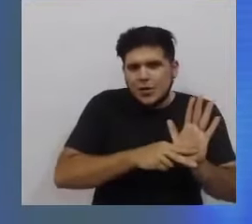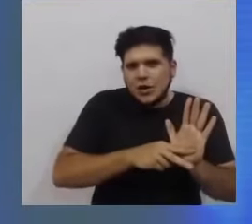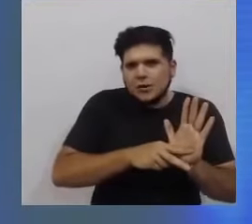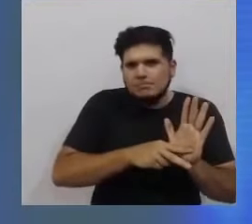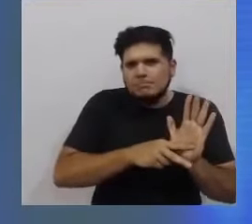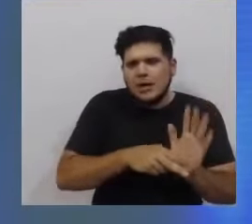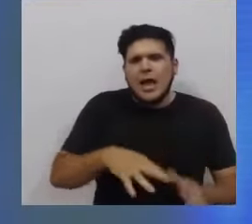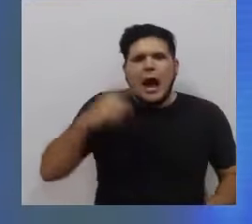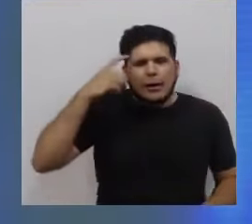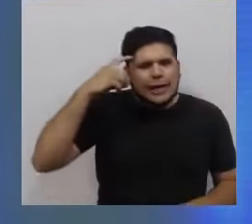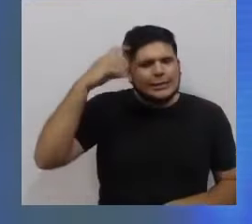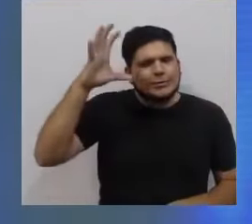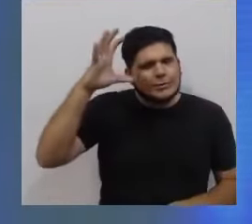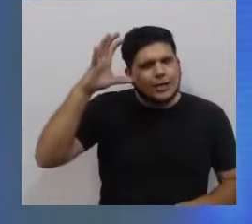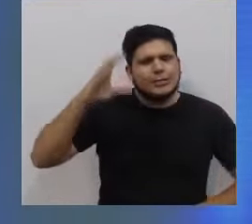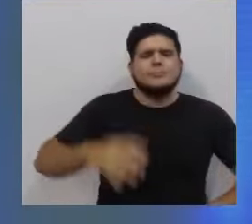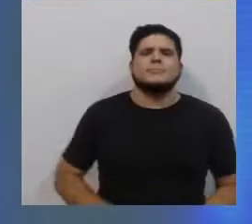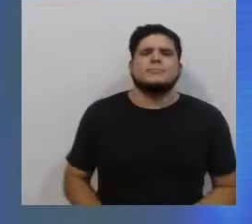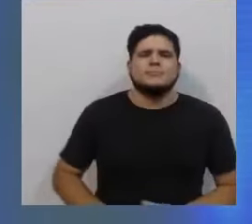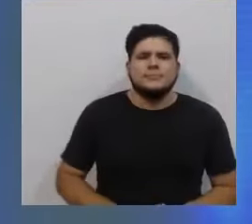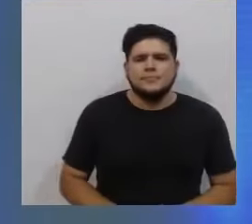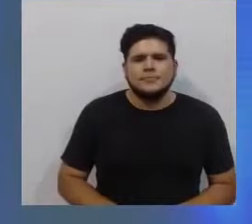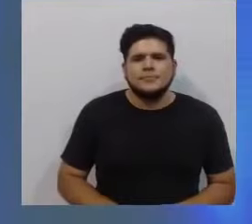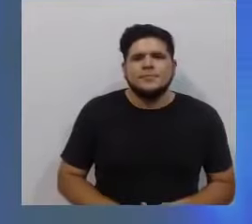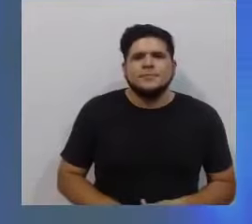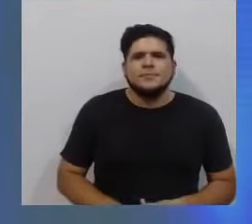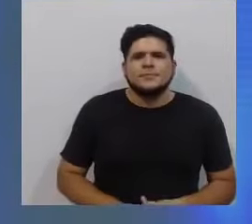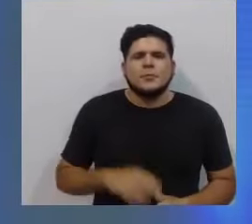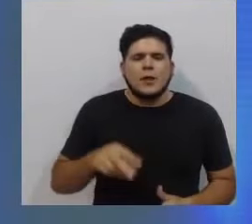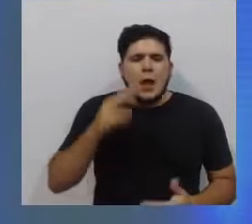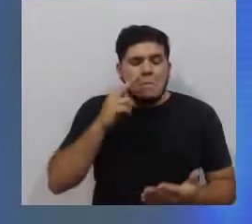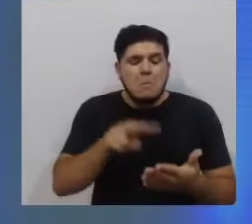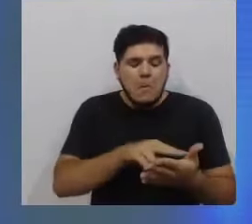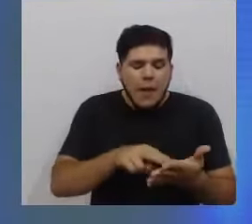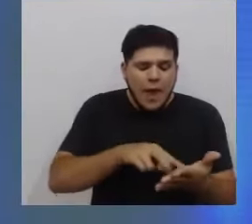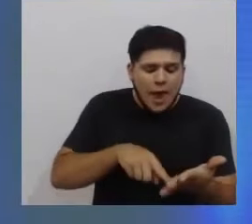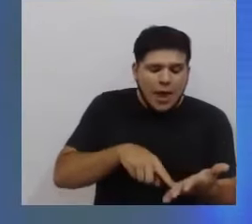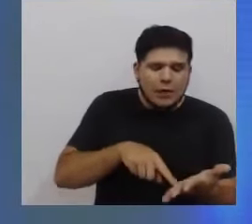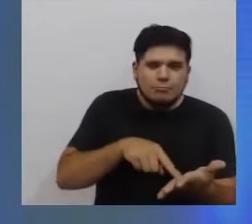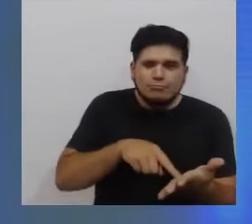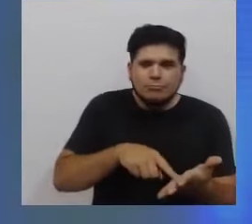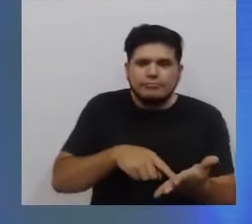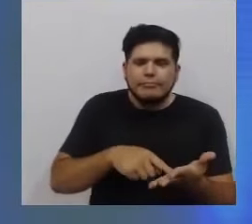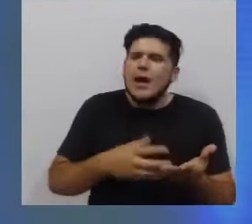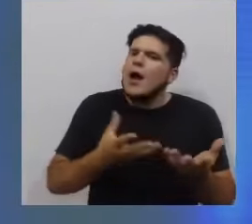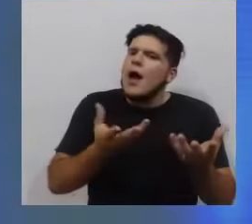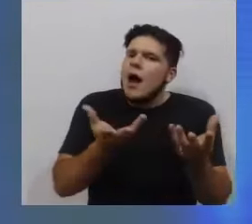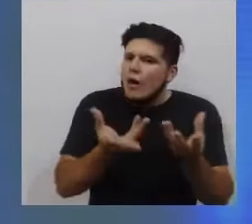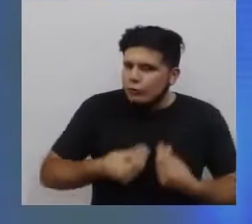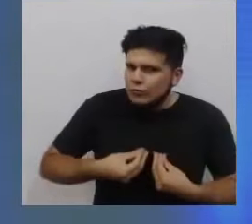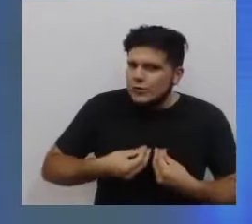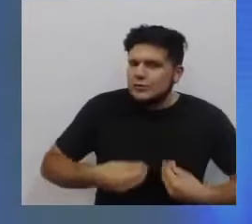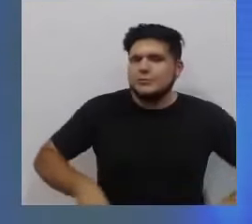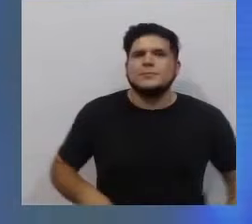con lo difícil pero si usted sabe usted va a avanzar y lo imposible no va a ser parte de su vida dice el profeta